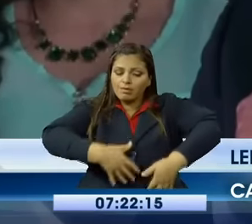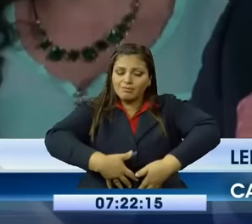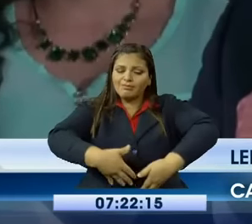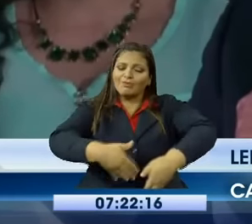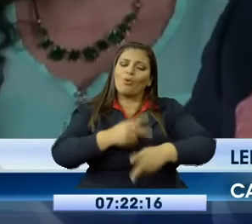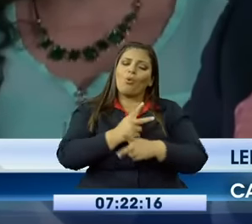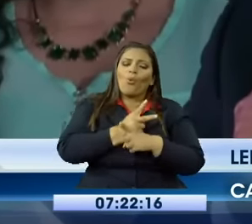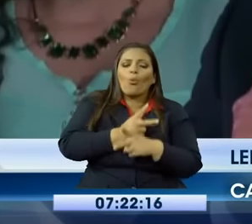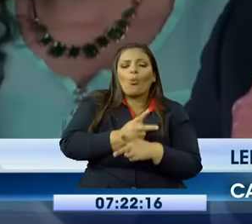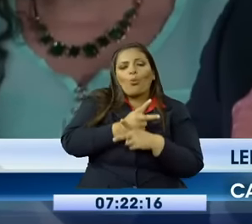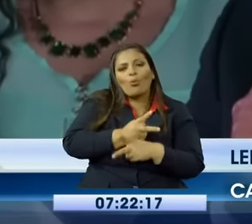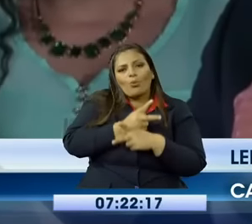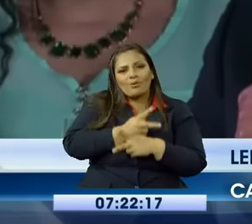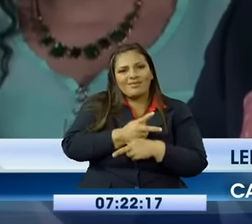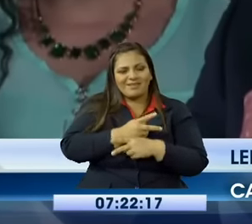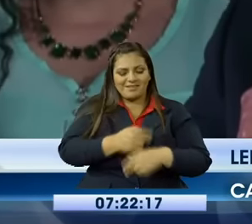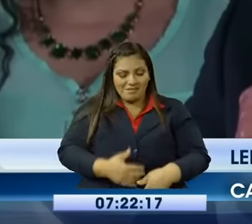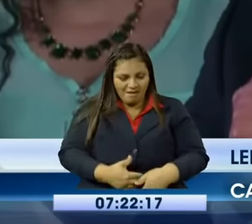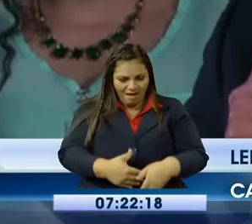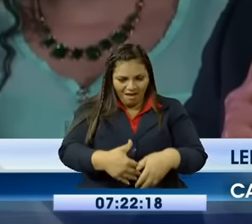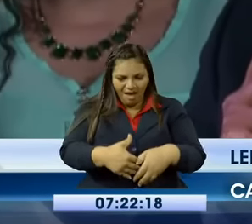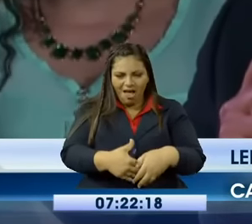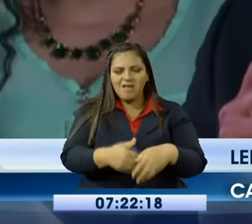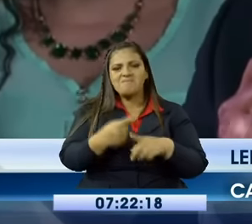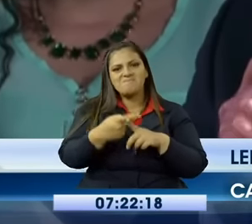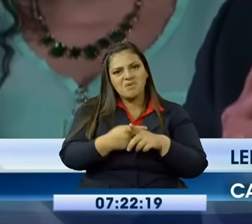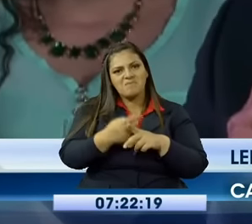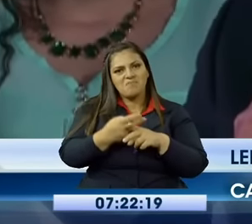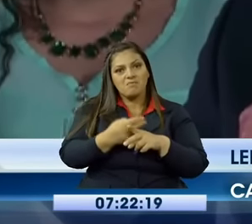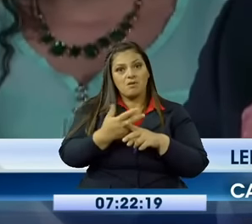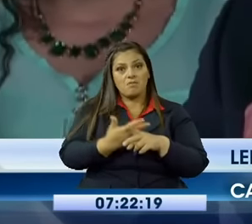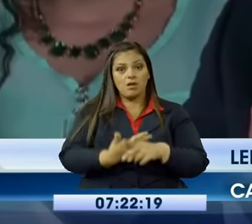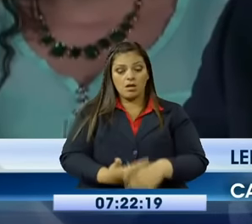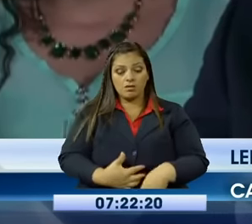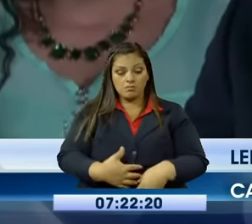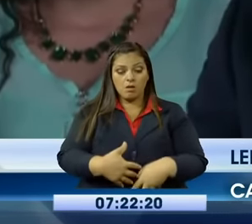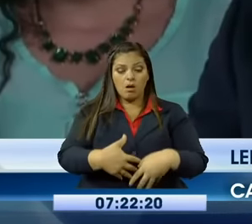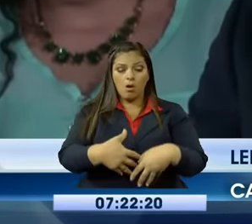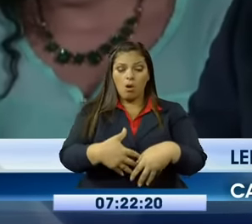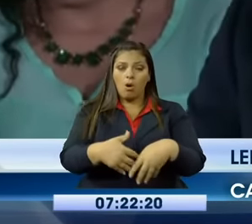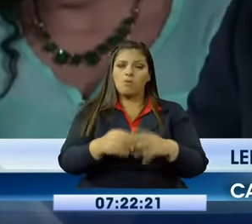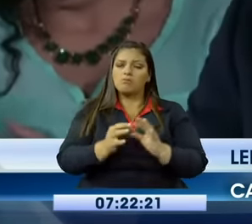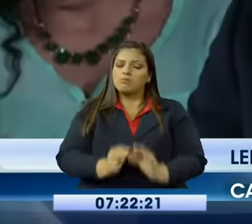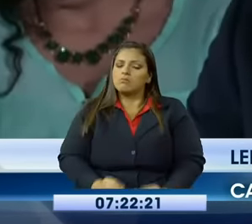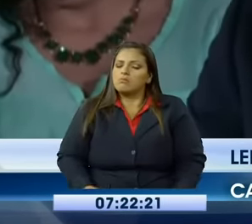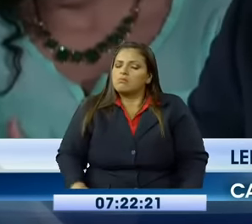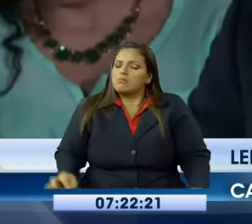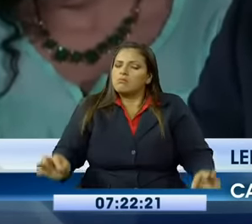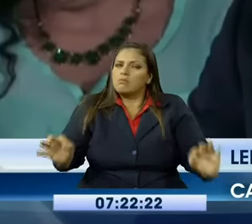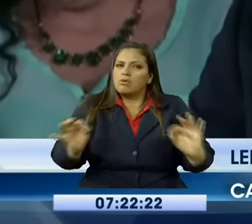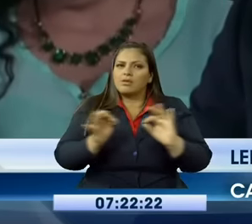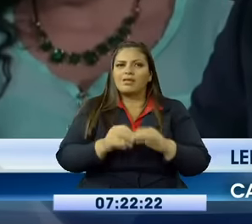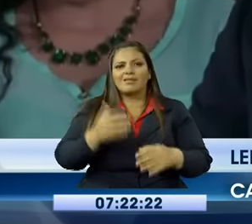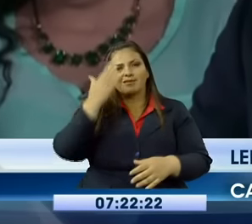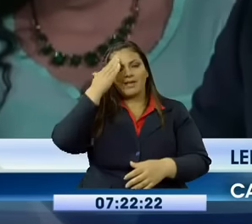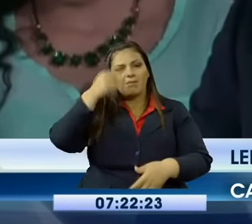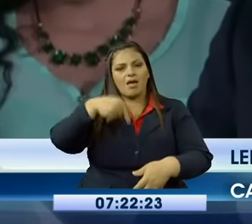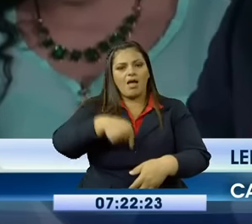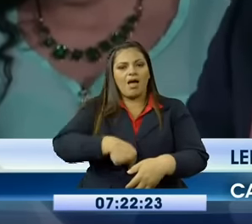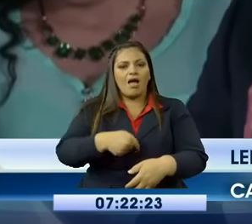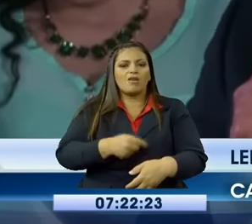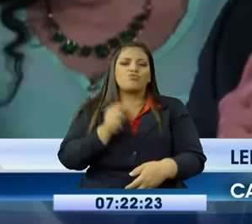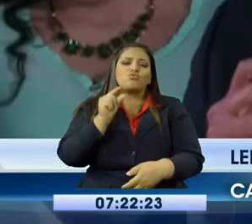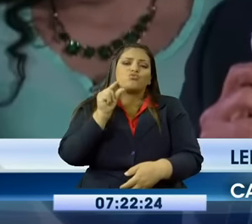Primeros días, meses y años son los más importantes para la conformación morfológica, para